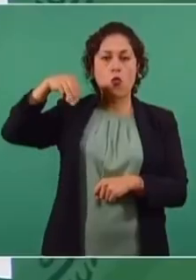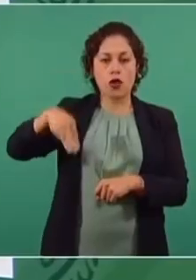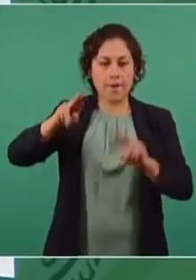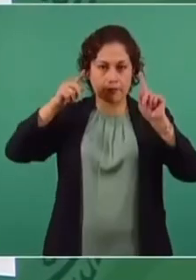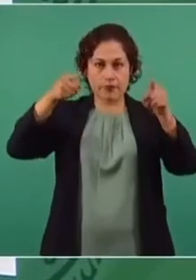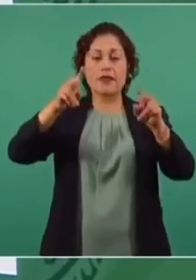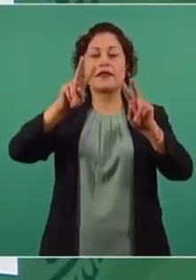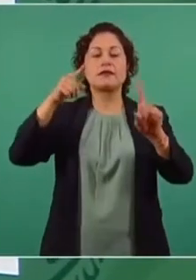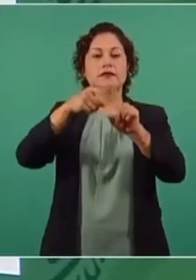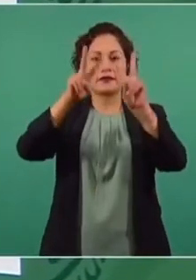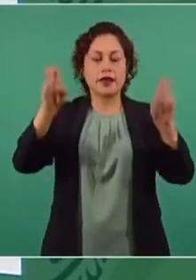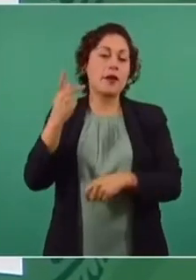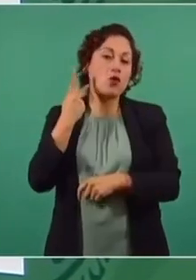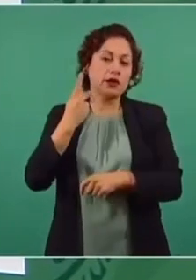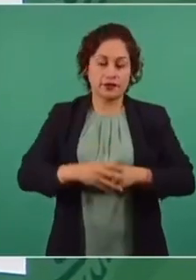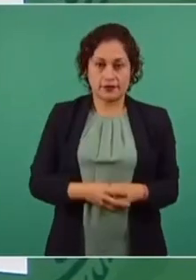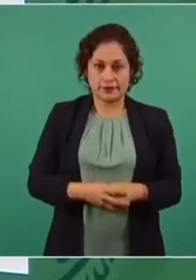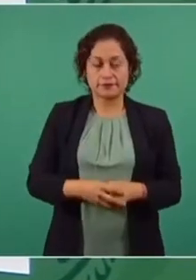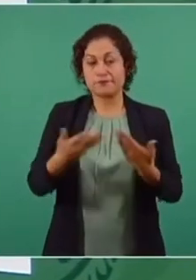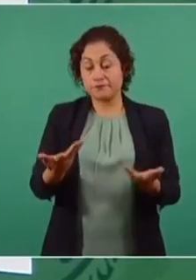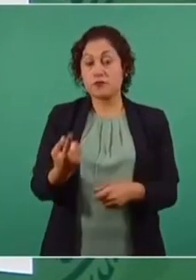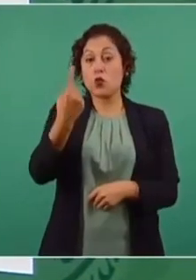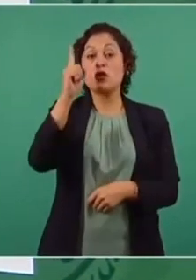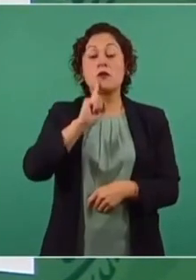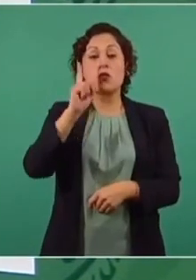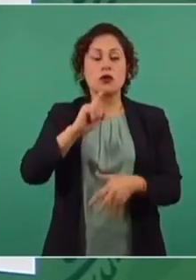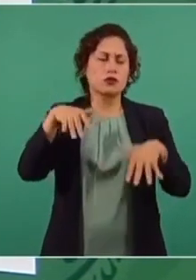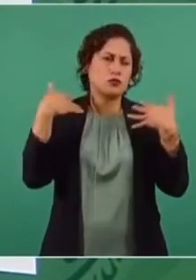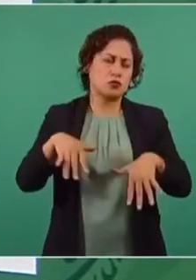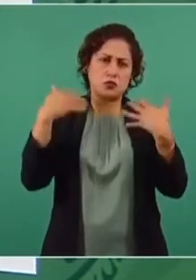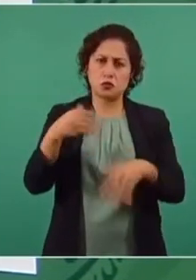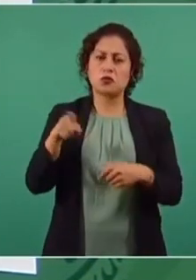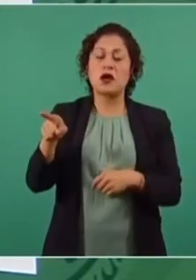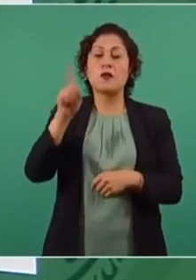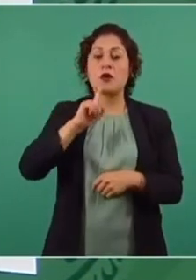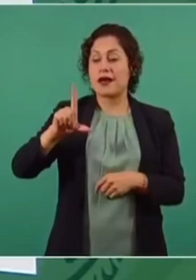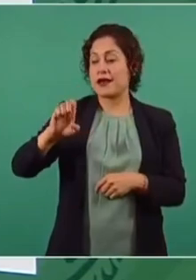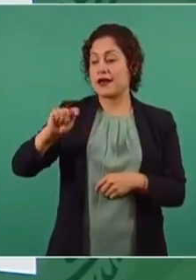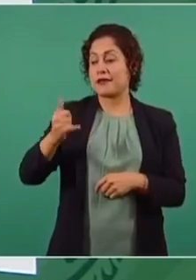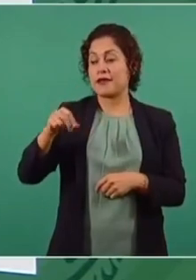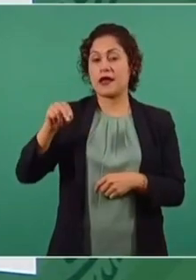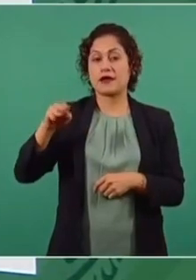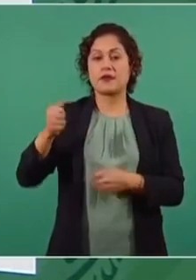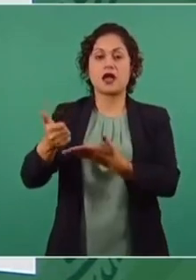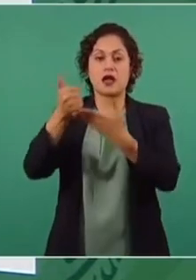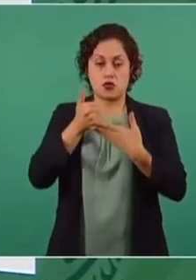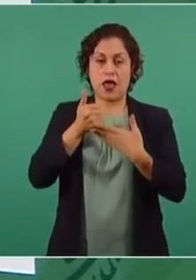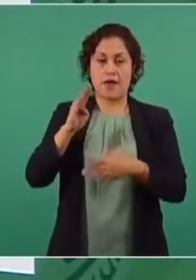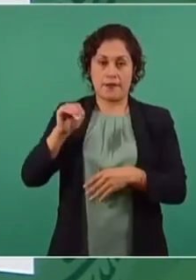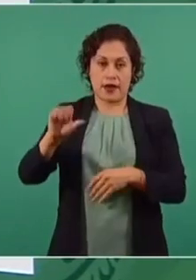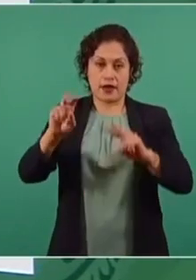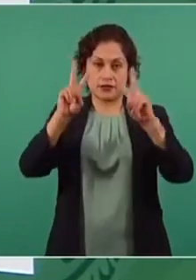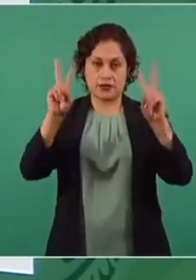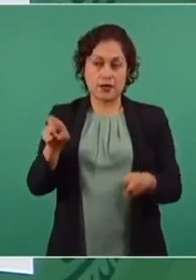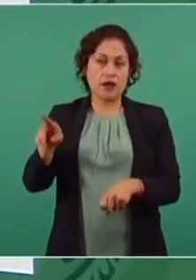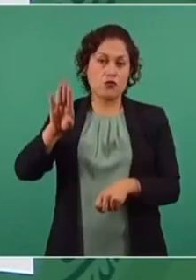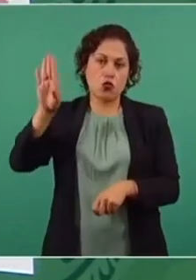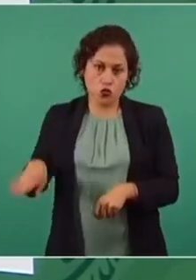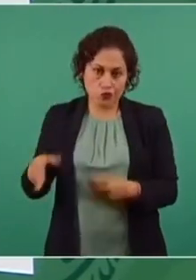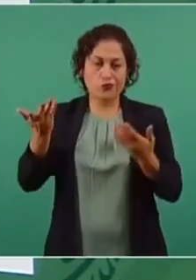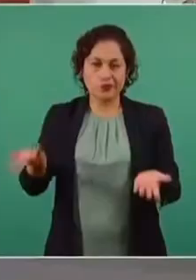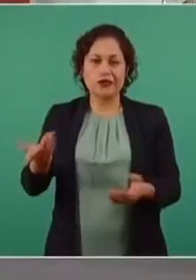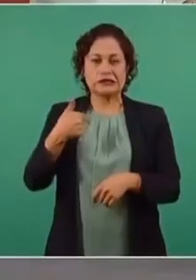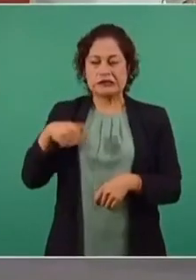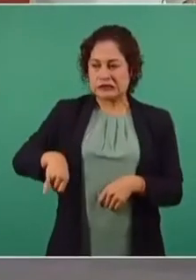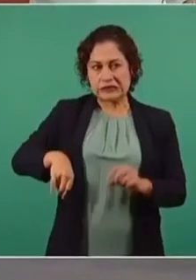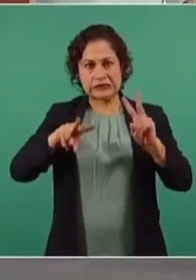gente. Falleció una mujer extraordinaria que nos ayudaba en el programa de becas, Leti Ánimas, y como a me importa mucho el programa de becas, no puede ir cualquiera,